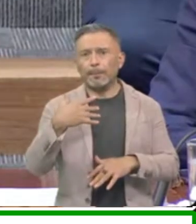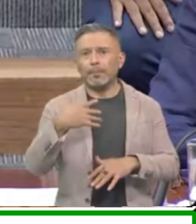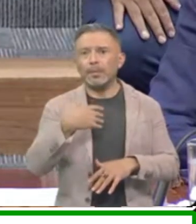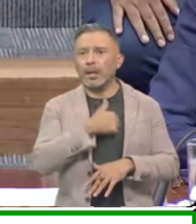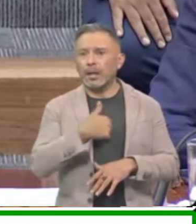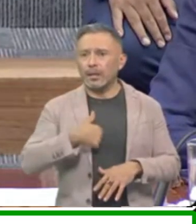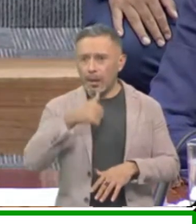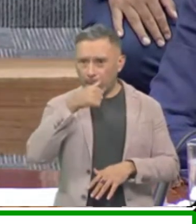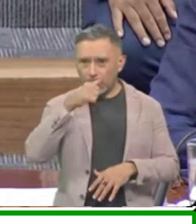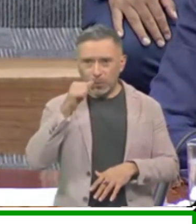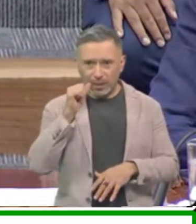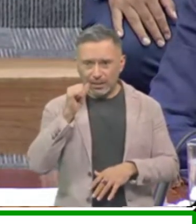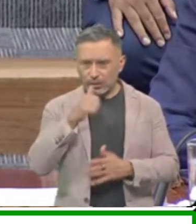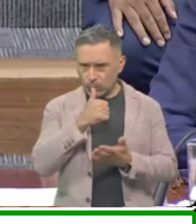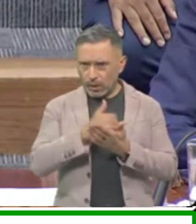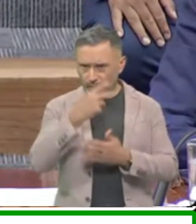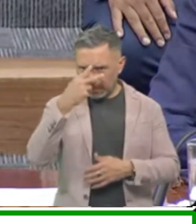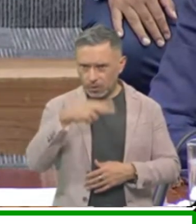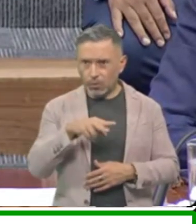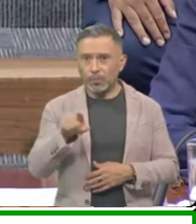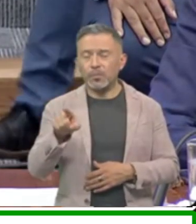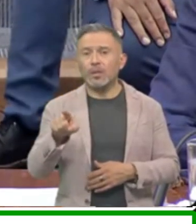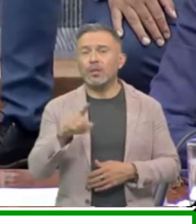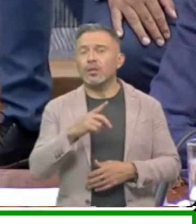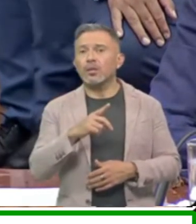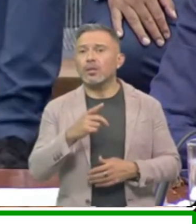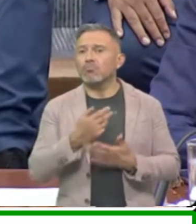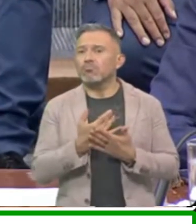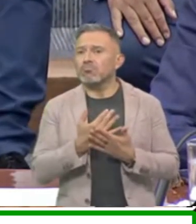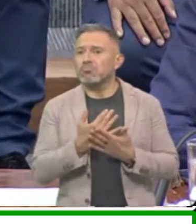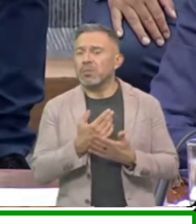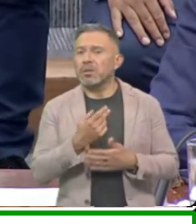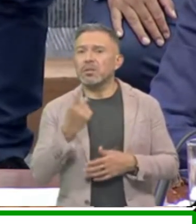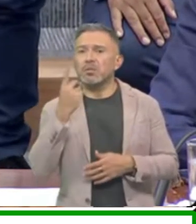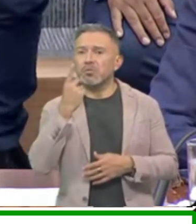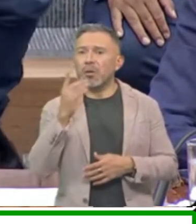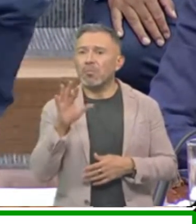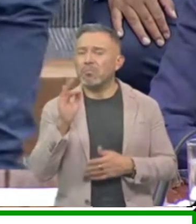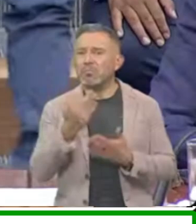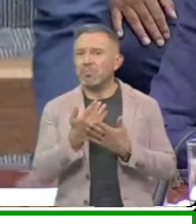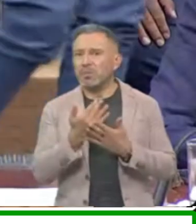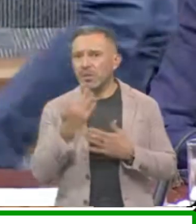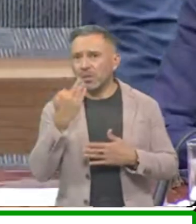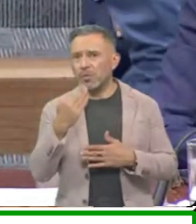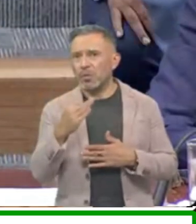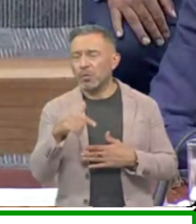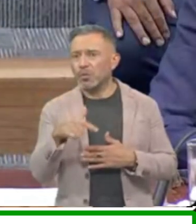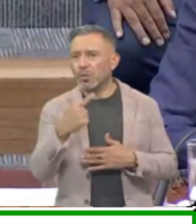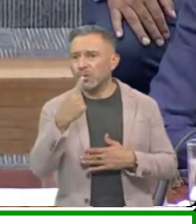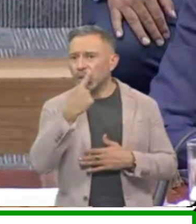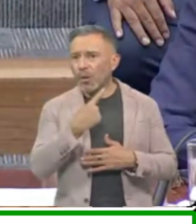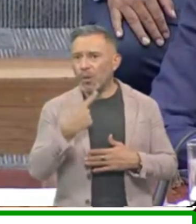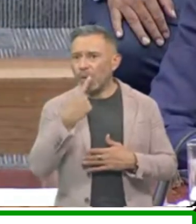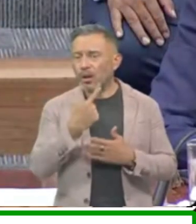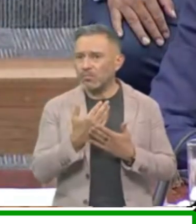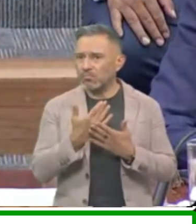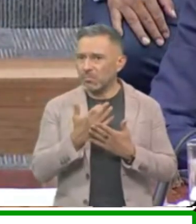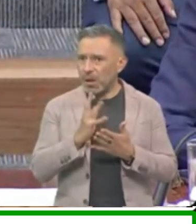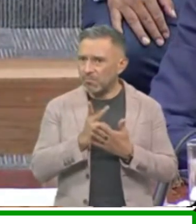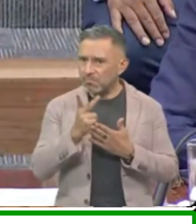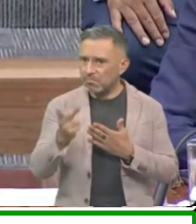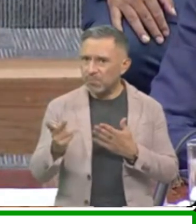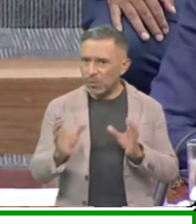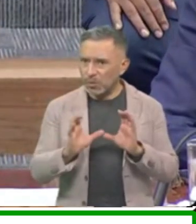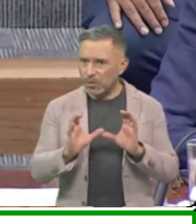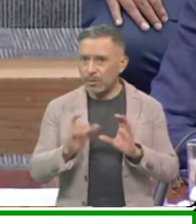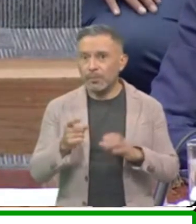que el diputado electo lleva esperando 12 horas por lo menos para que se le pueda entregar la constancia. Ya el